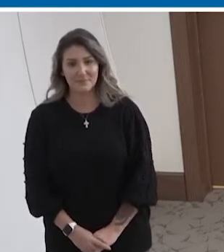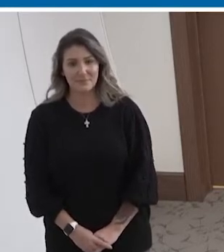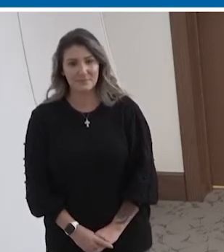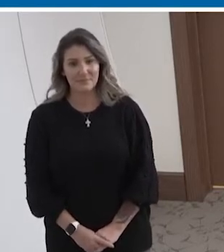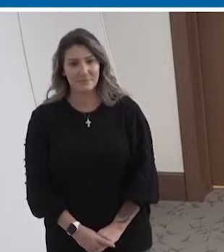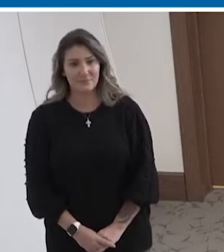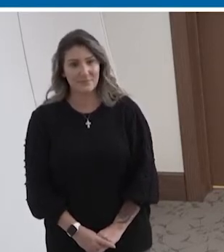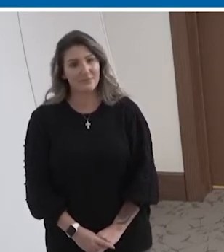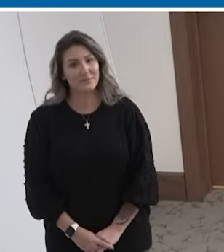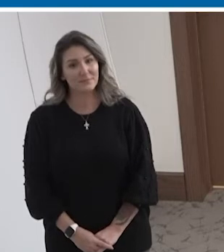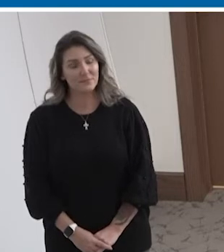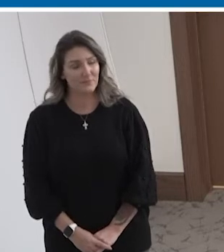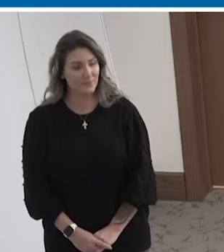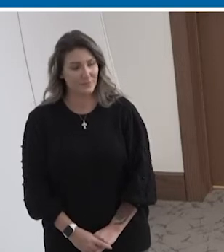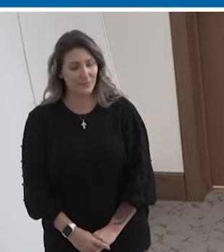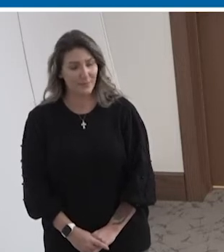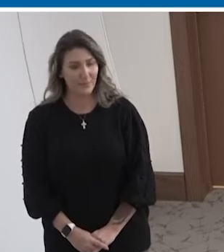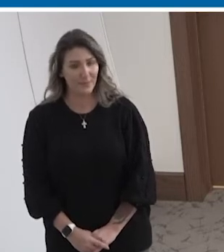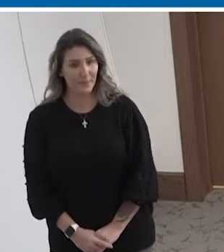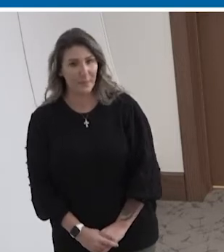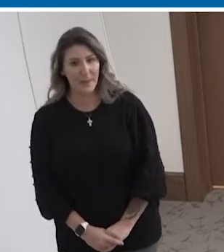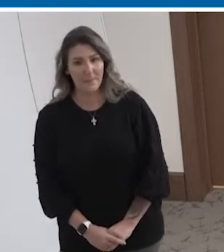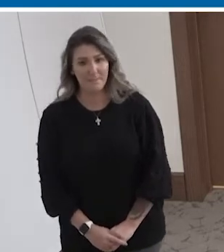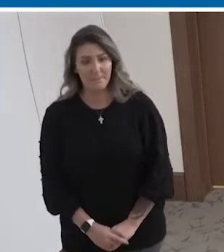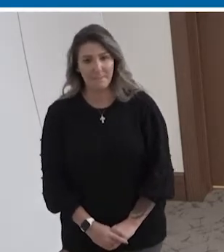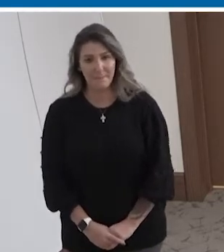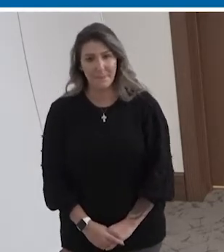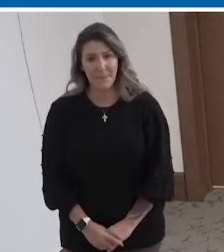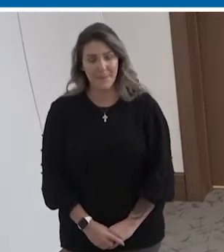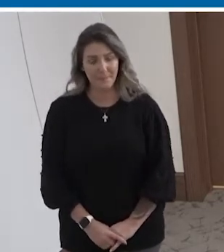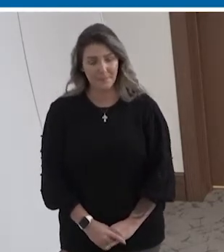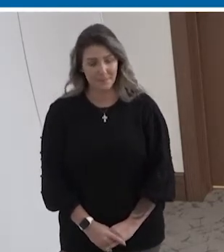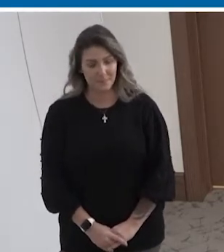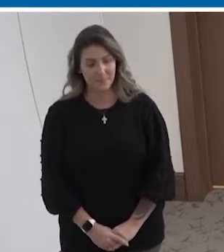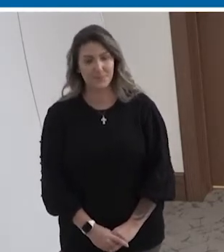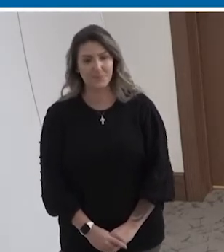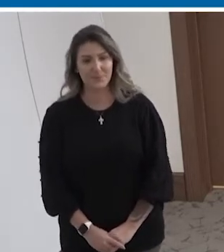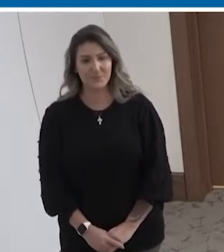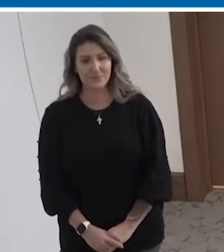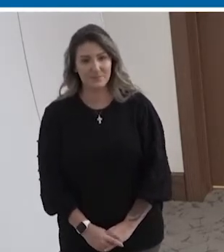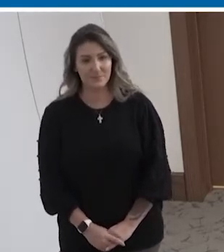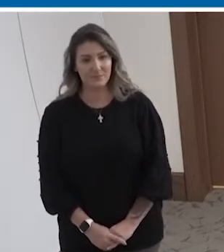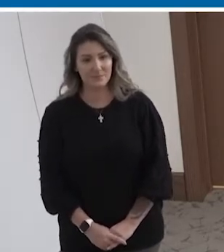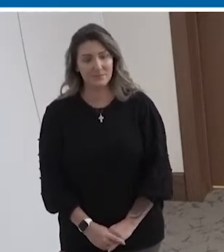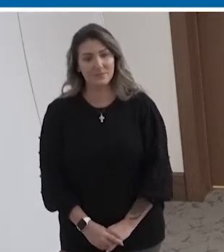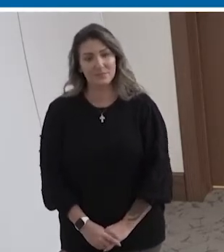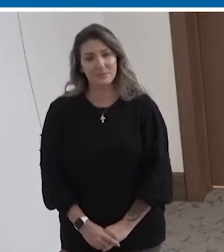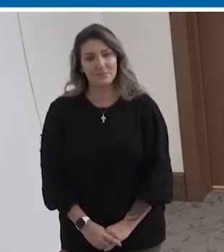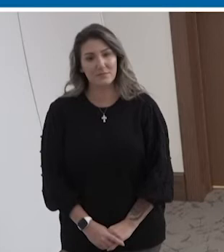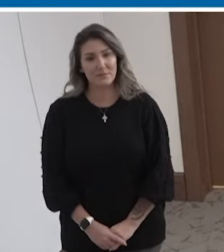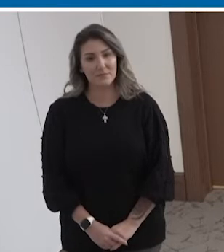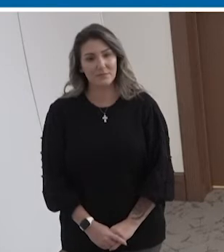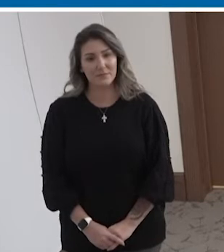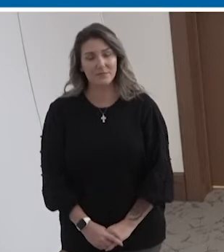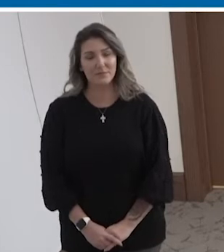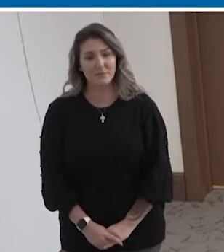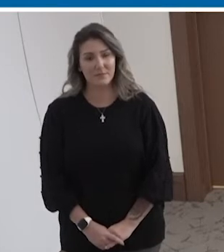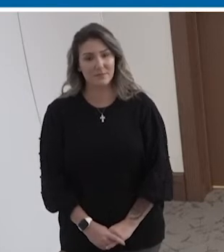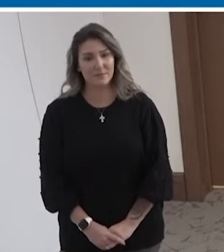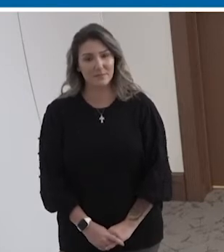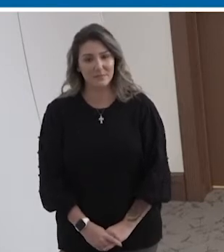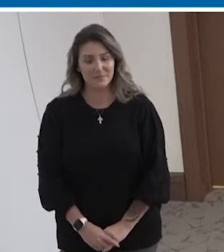las escuelas públicas de Kansas City, el Children's Mercy y el